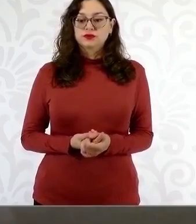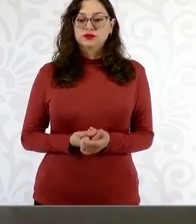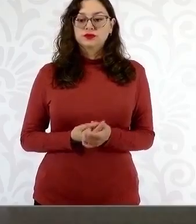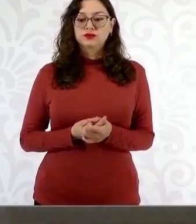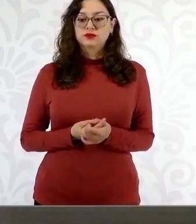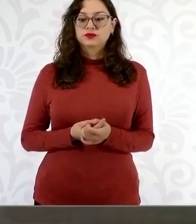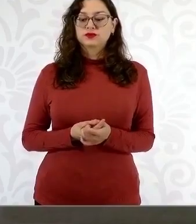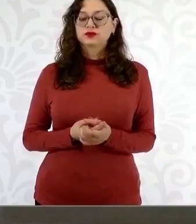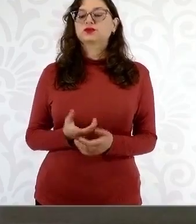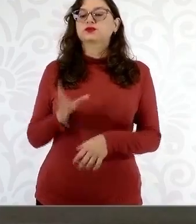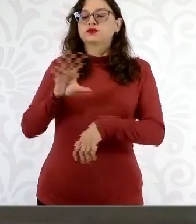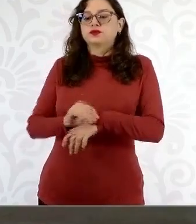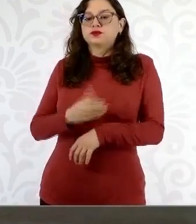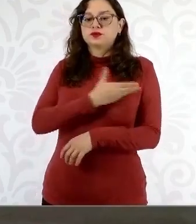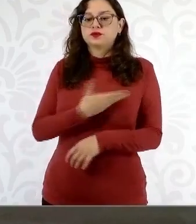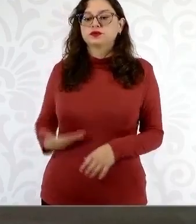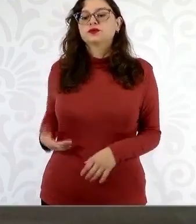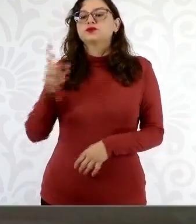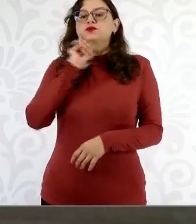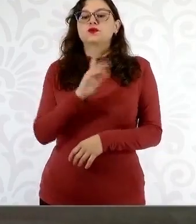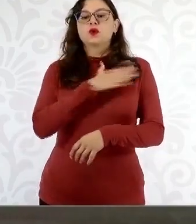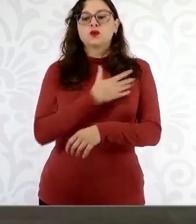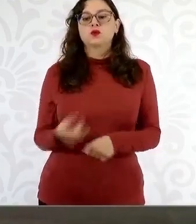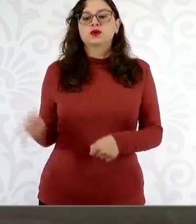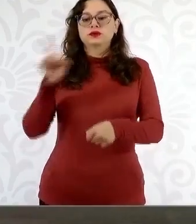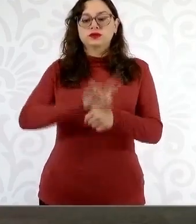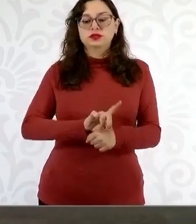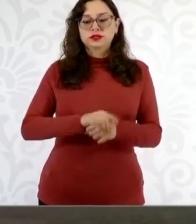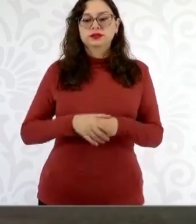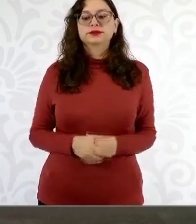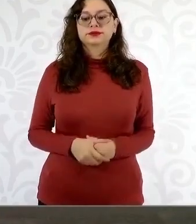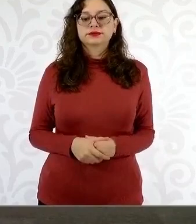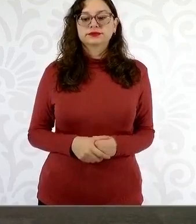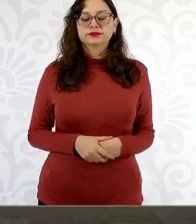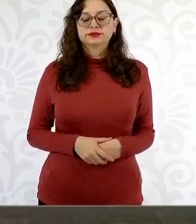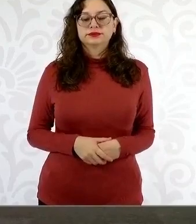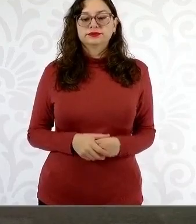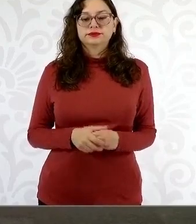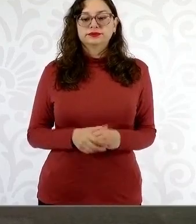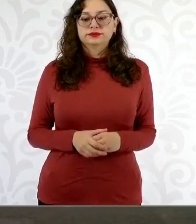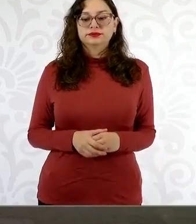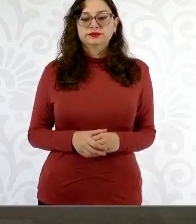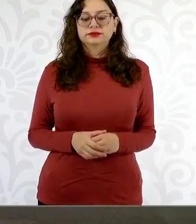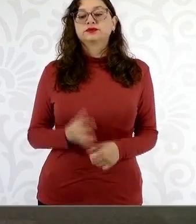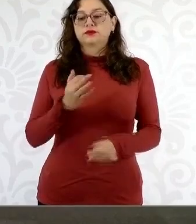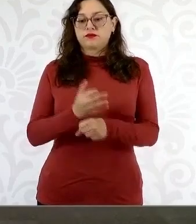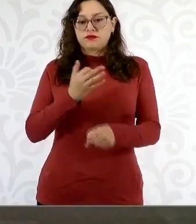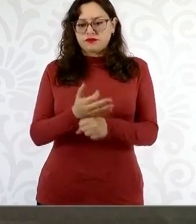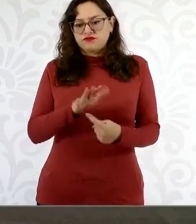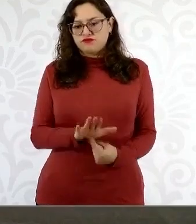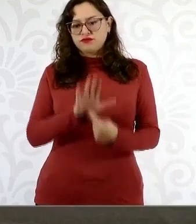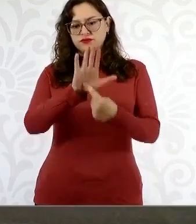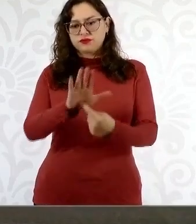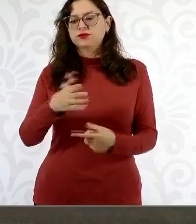Con su permiso, Presidenta. Muy buenos días. Les voy a presentar varias medidas instruidas por la